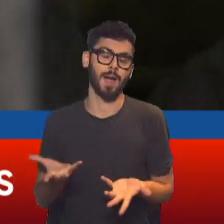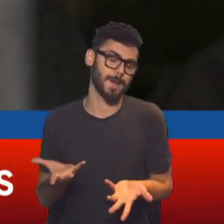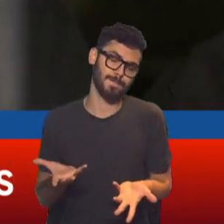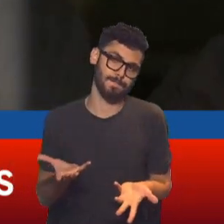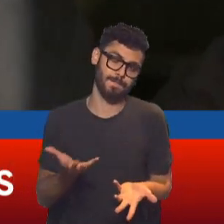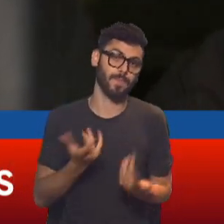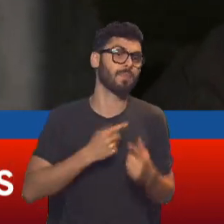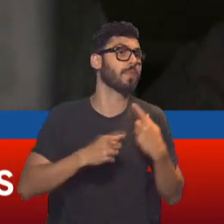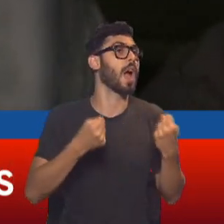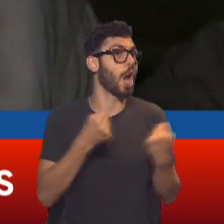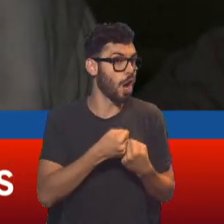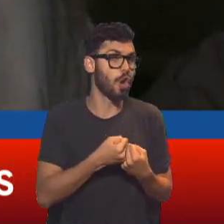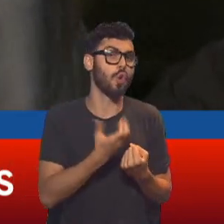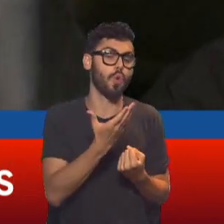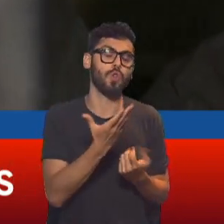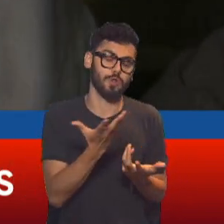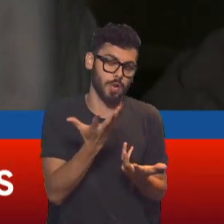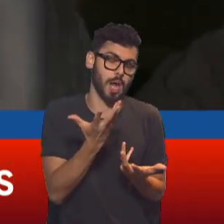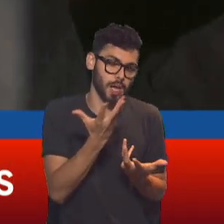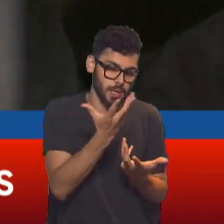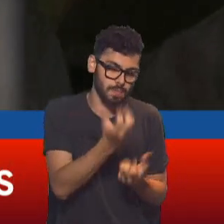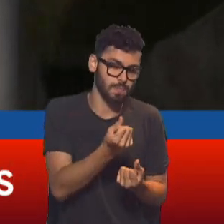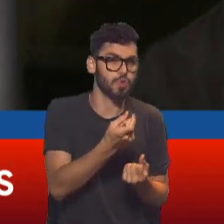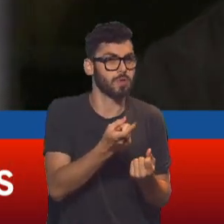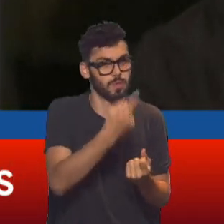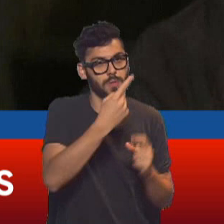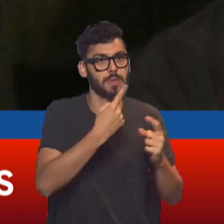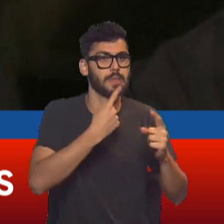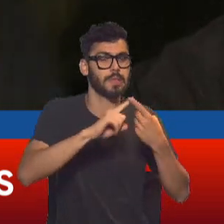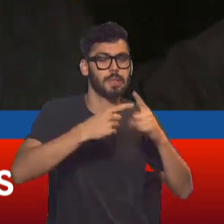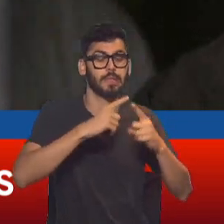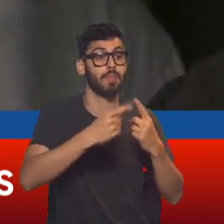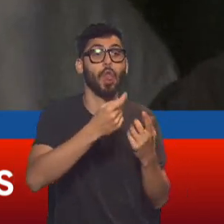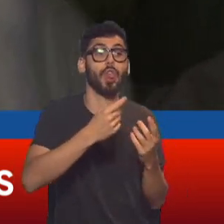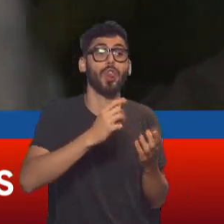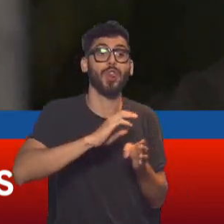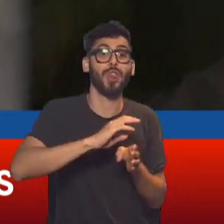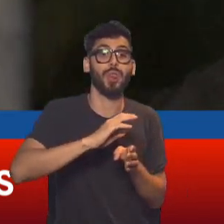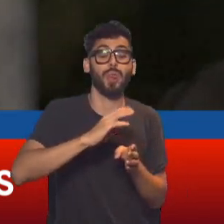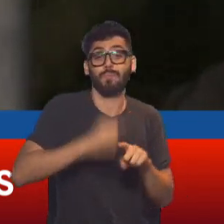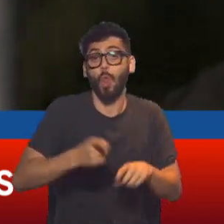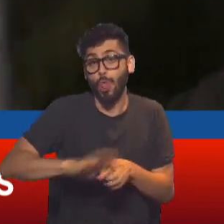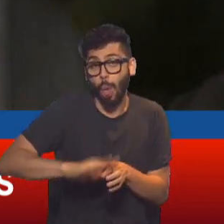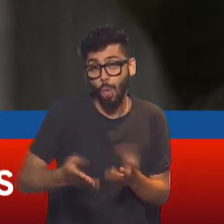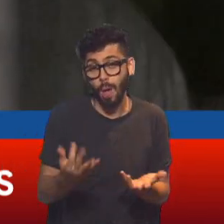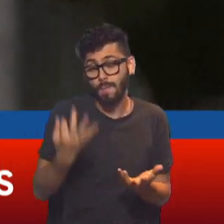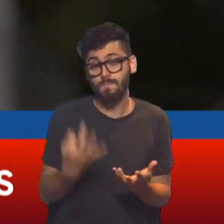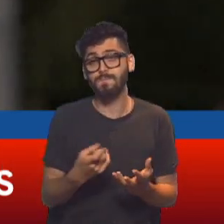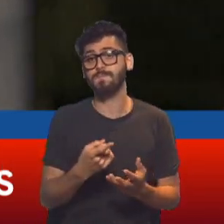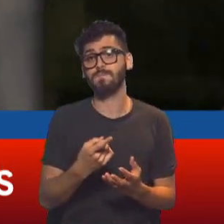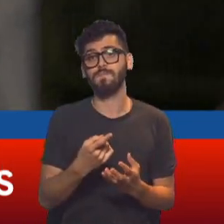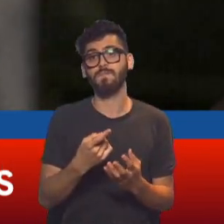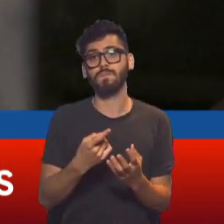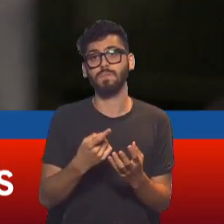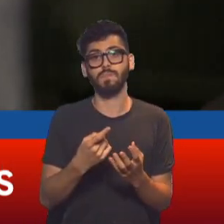un acuerdo y un apoyo a la discusión en relación con esta deuda que tiene en segundo plano